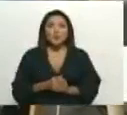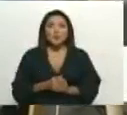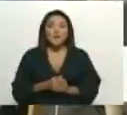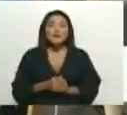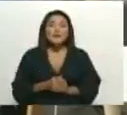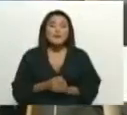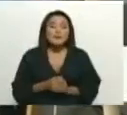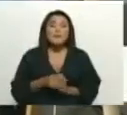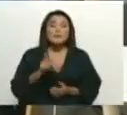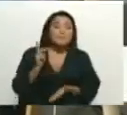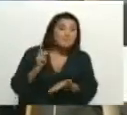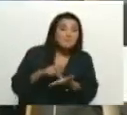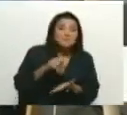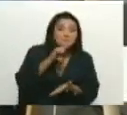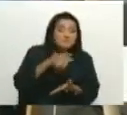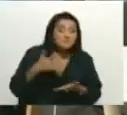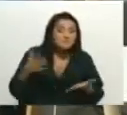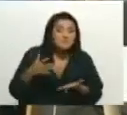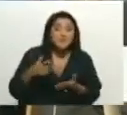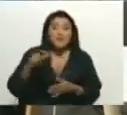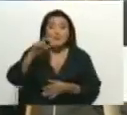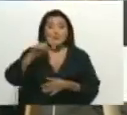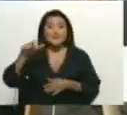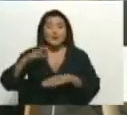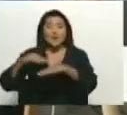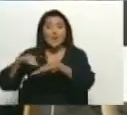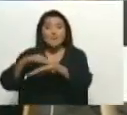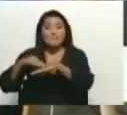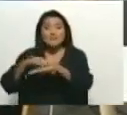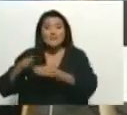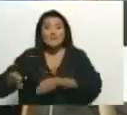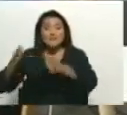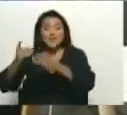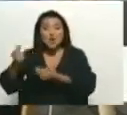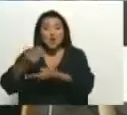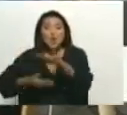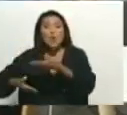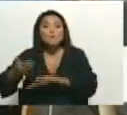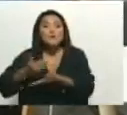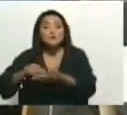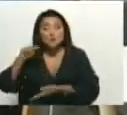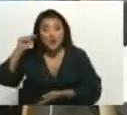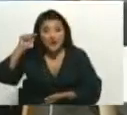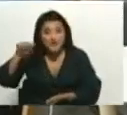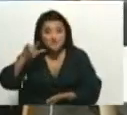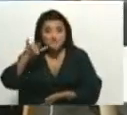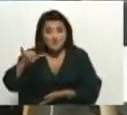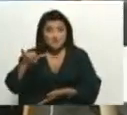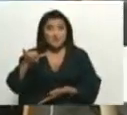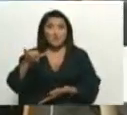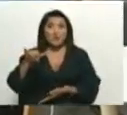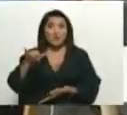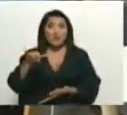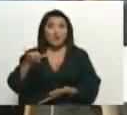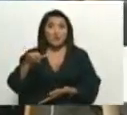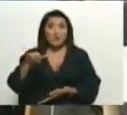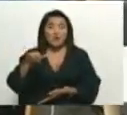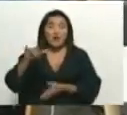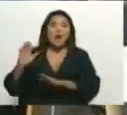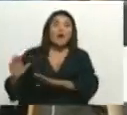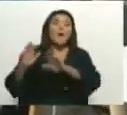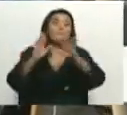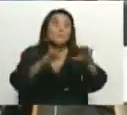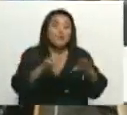participación de personal del Ministerio del Poder Popular para el Comercio para allí en el sitio acompañar a los autores,